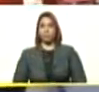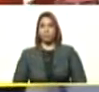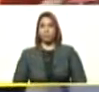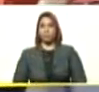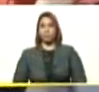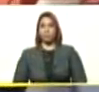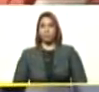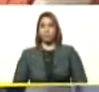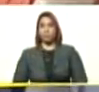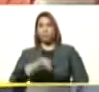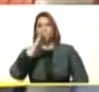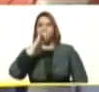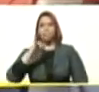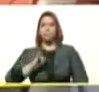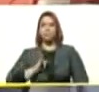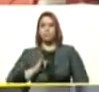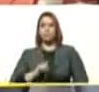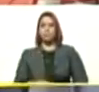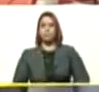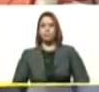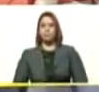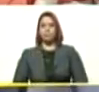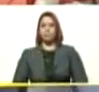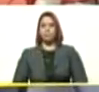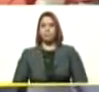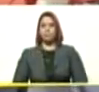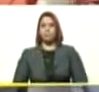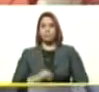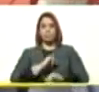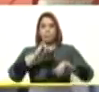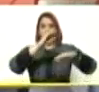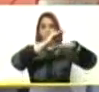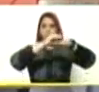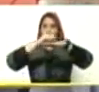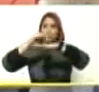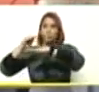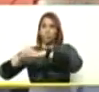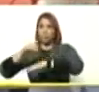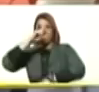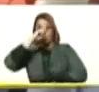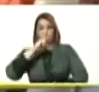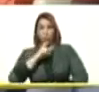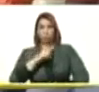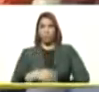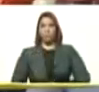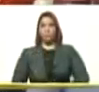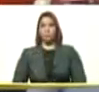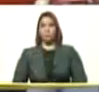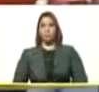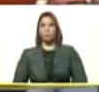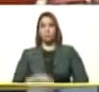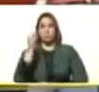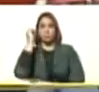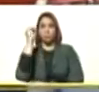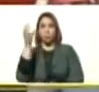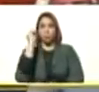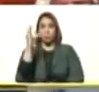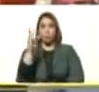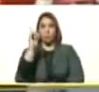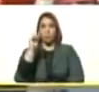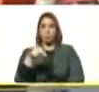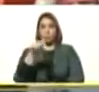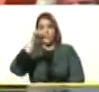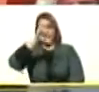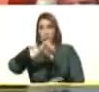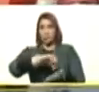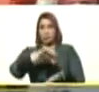me ha informado que han convocado para este año al Congreso de la Central